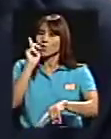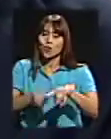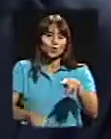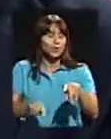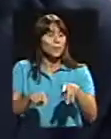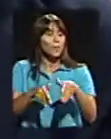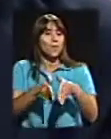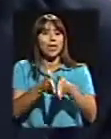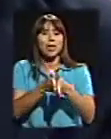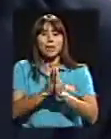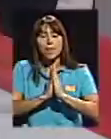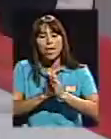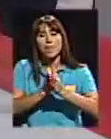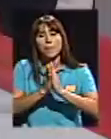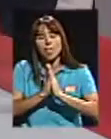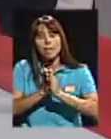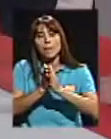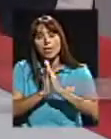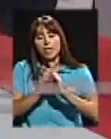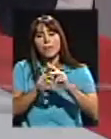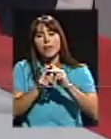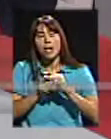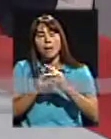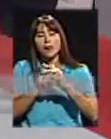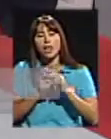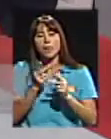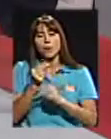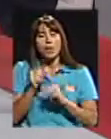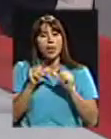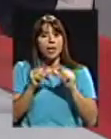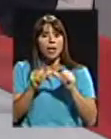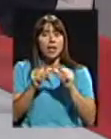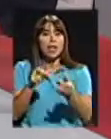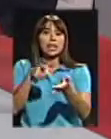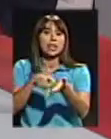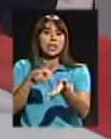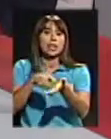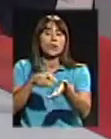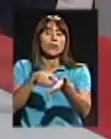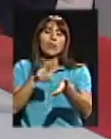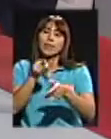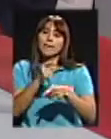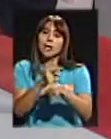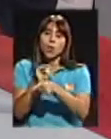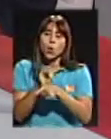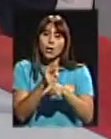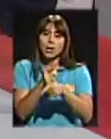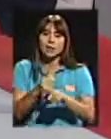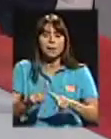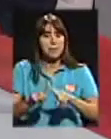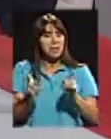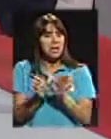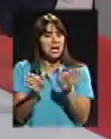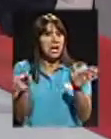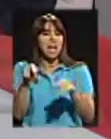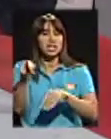endeudando y en algún momento tiene que hacer algún tipo de corrección, pero en general esto es en el largo